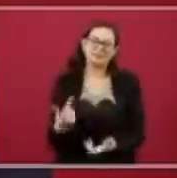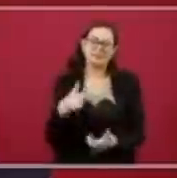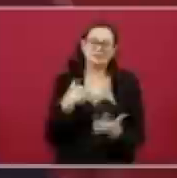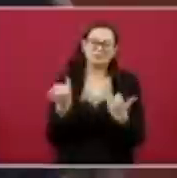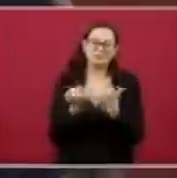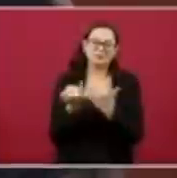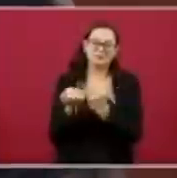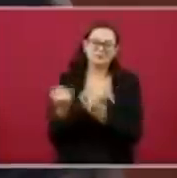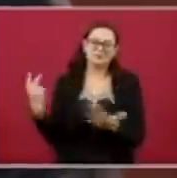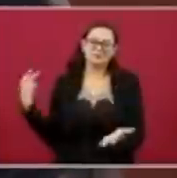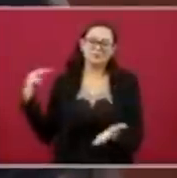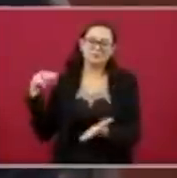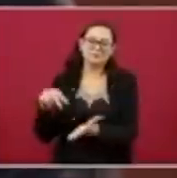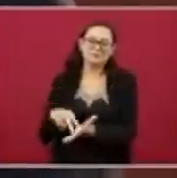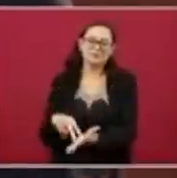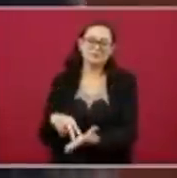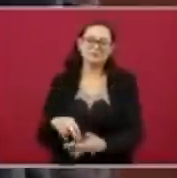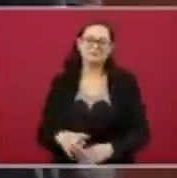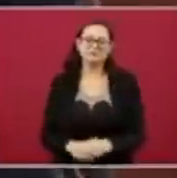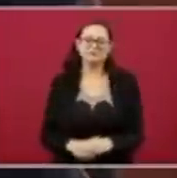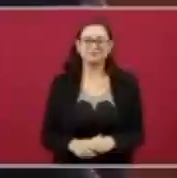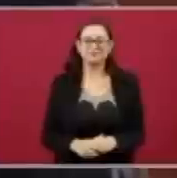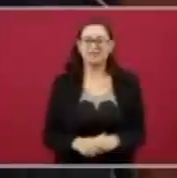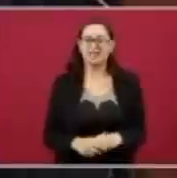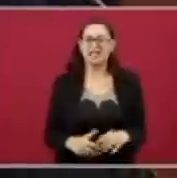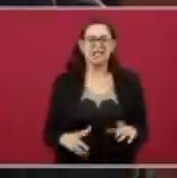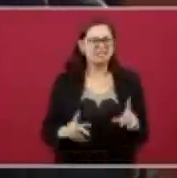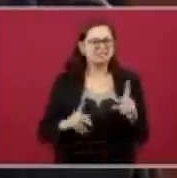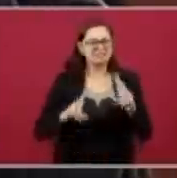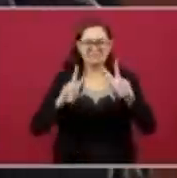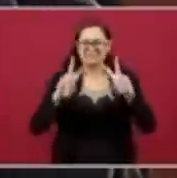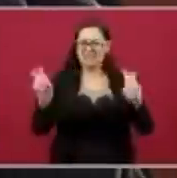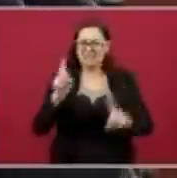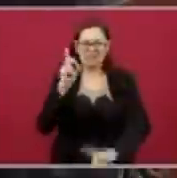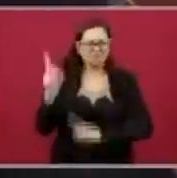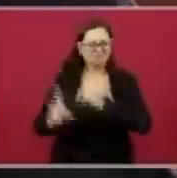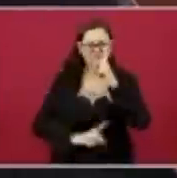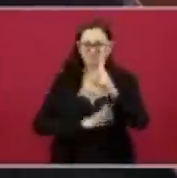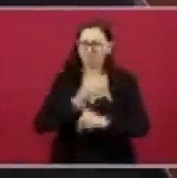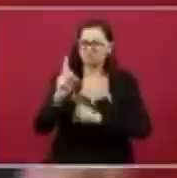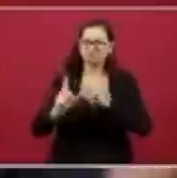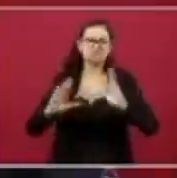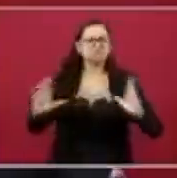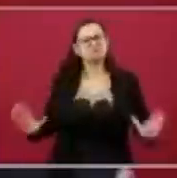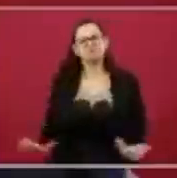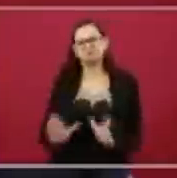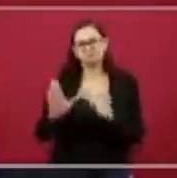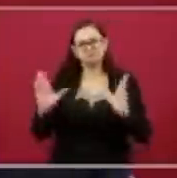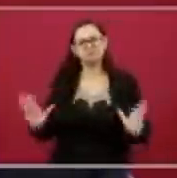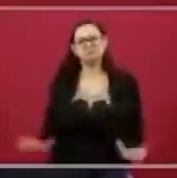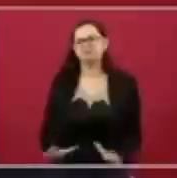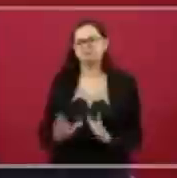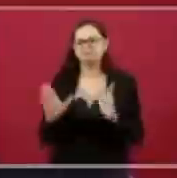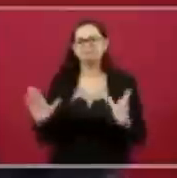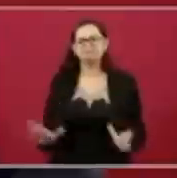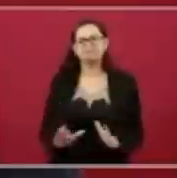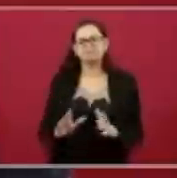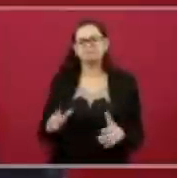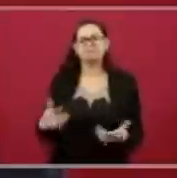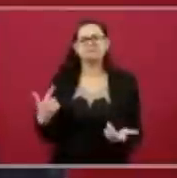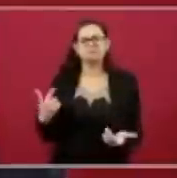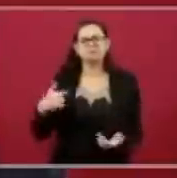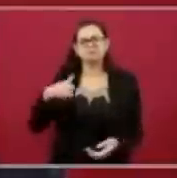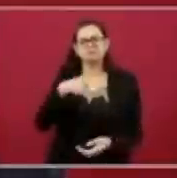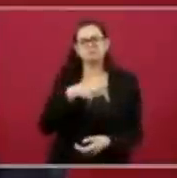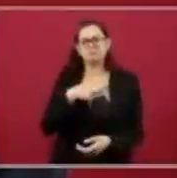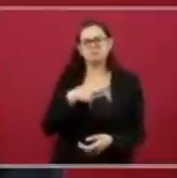a Monterrey. Entonces, todo lo que es deporte se va a impulsar, y estuve muy pendiente